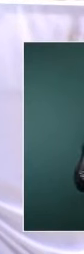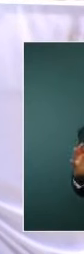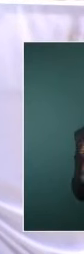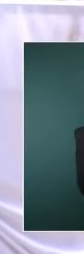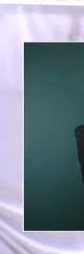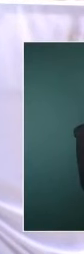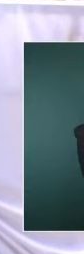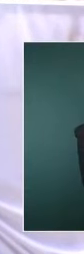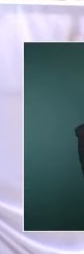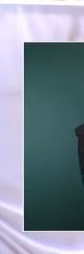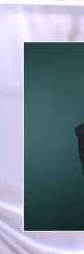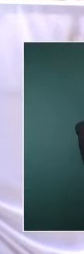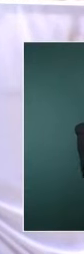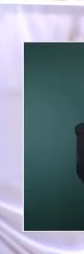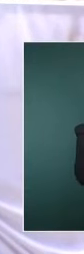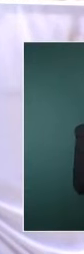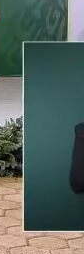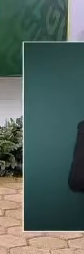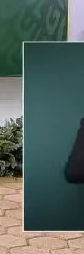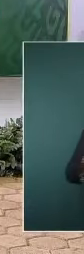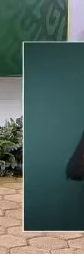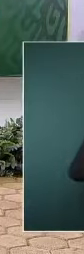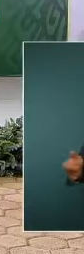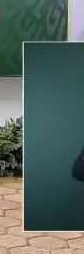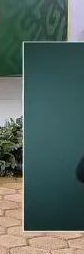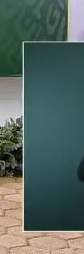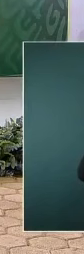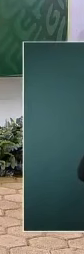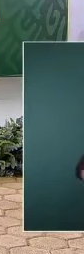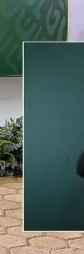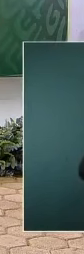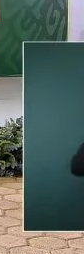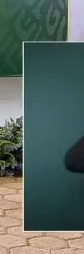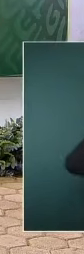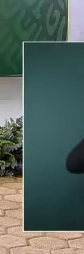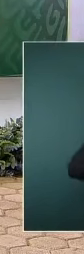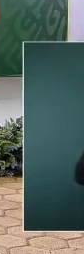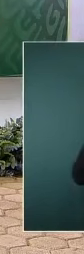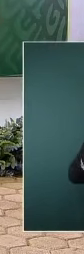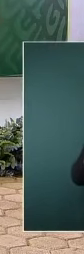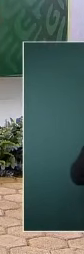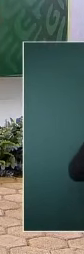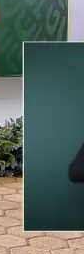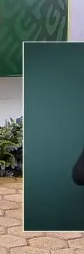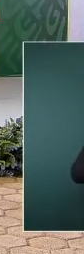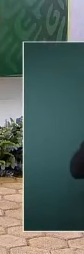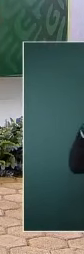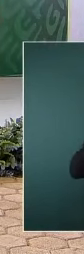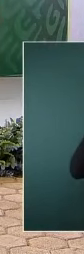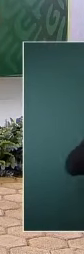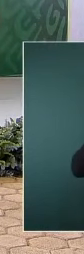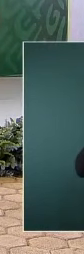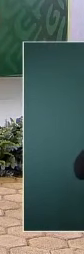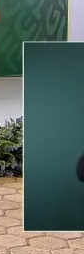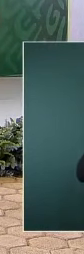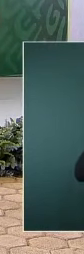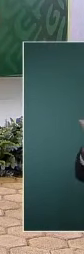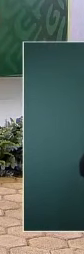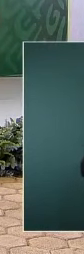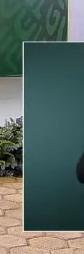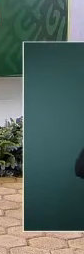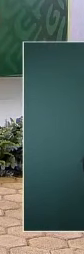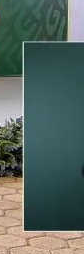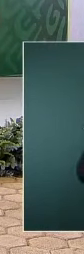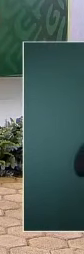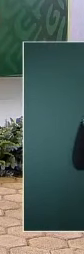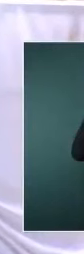Y también sabe buena parte de esta truculenta historia el también legislador priista Luis Miranda, amigo entrañable de